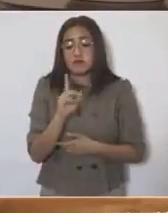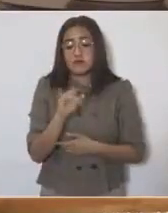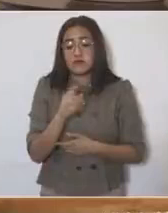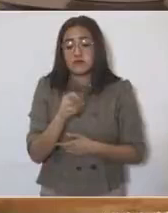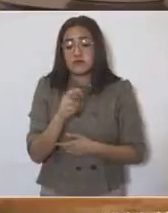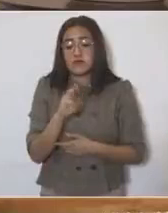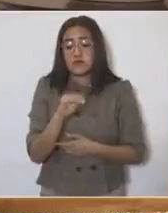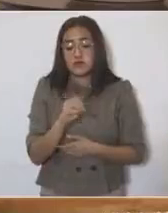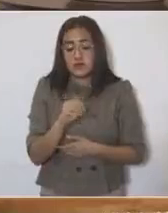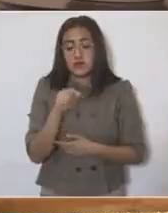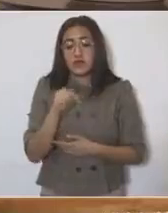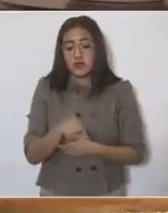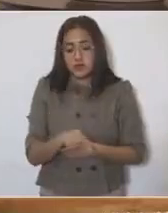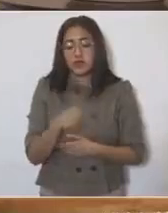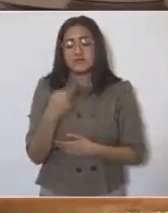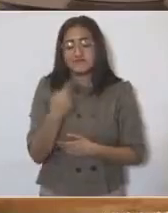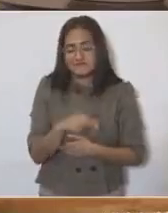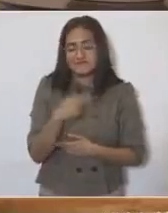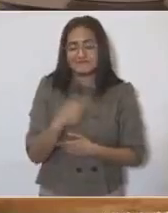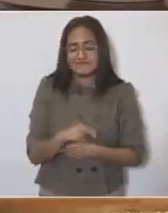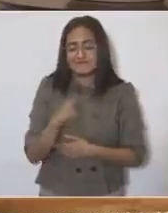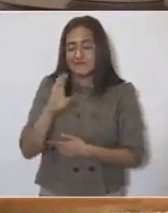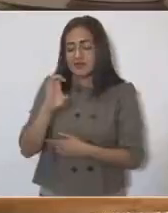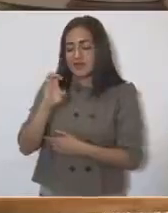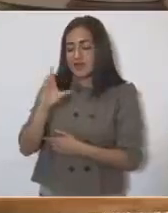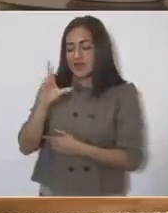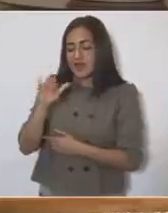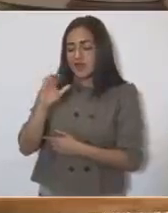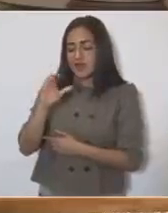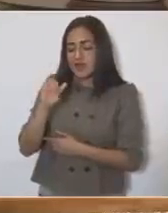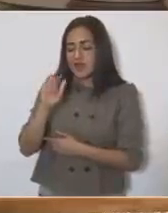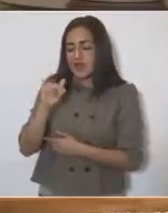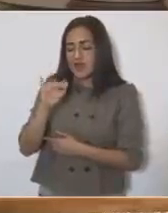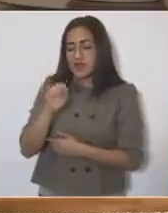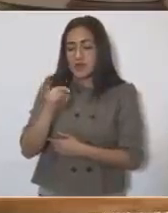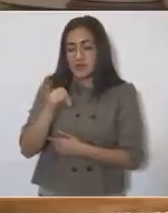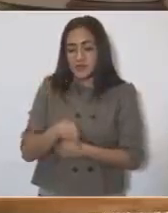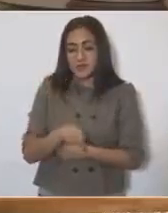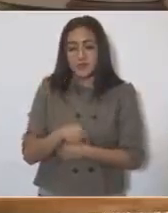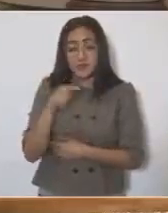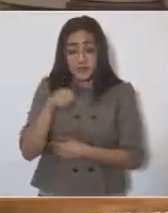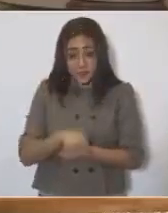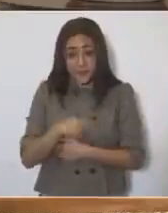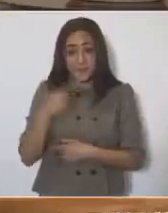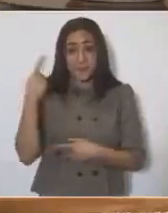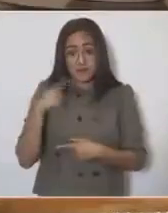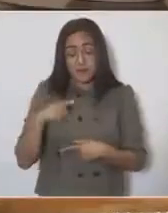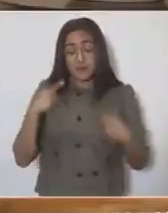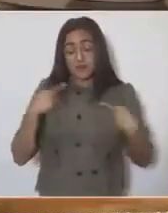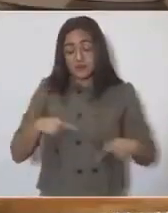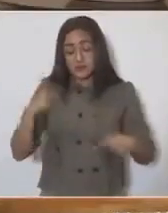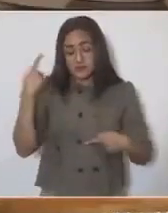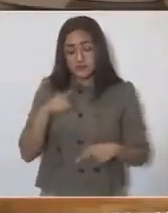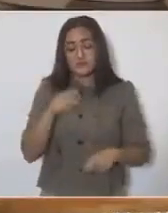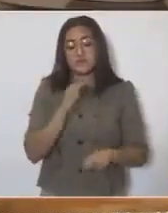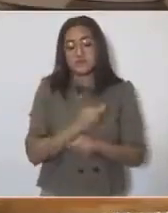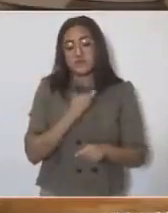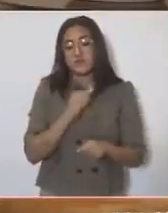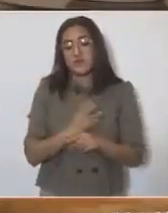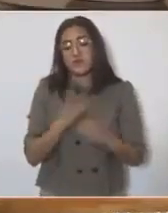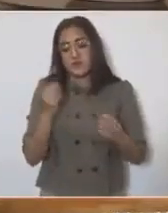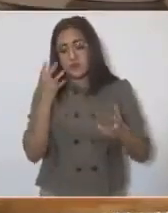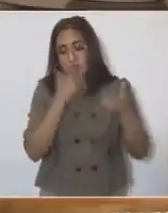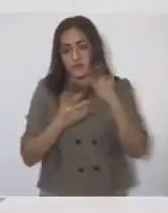relicario Así es que es para los poblanos y que no se confunda con ninguna otra